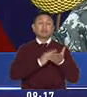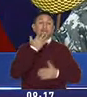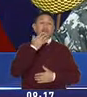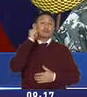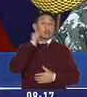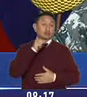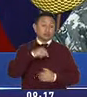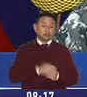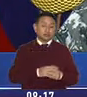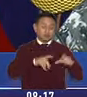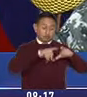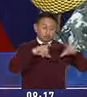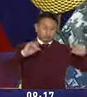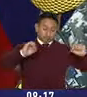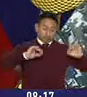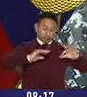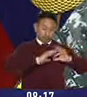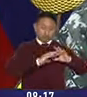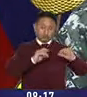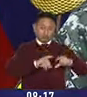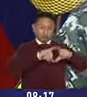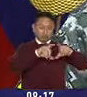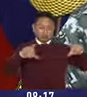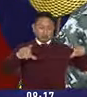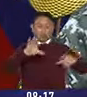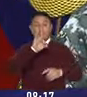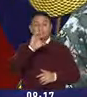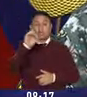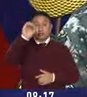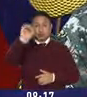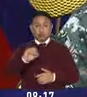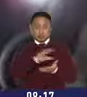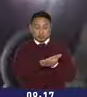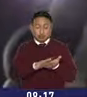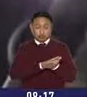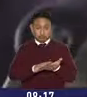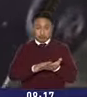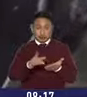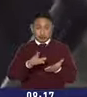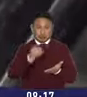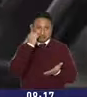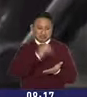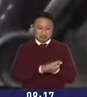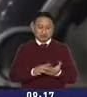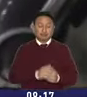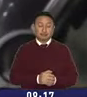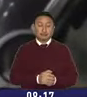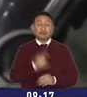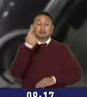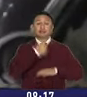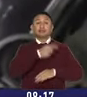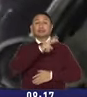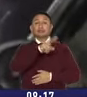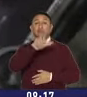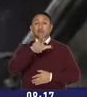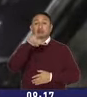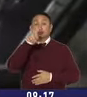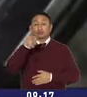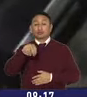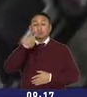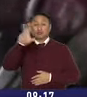entintado va desde los bordes hasta la parte del centro y cubre alrededor de un 80% de la moneda. Al día 23 del 2023, en